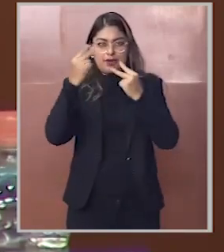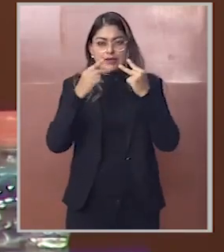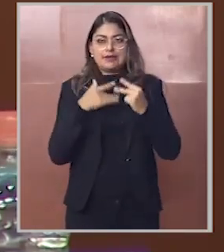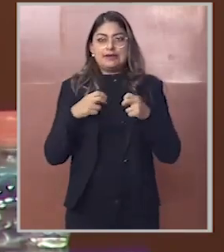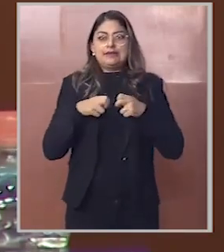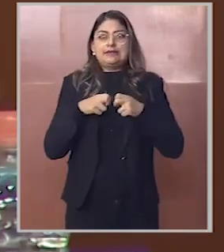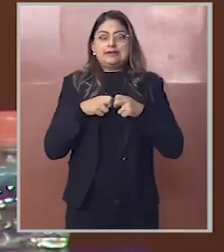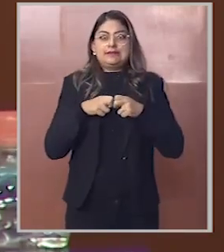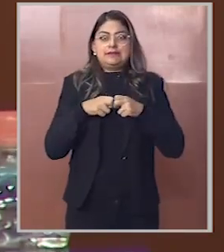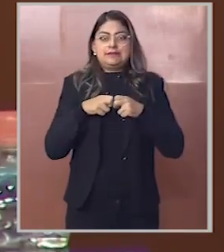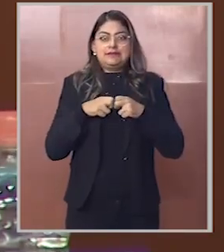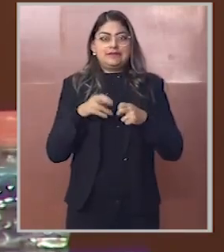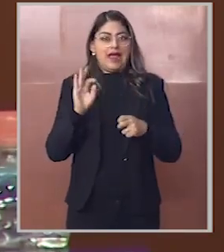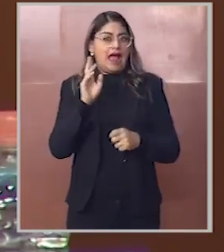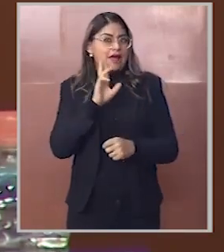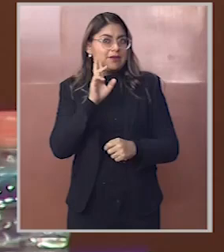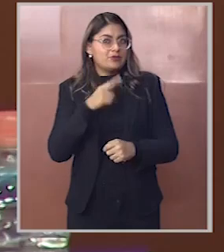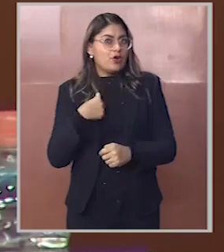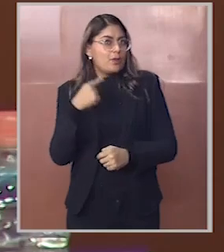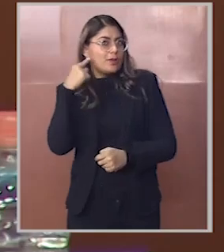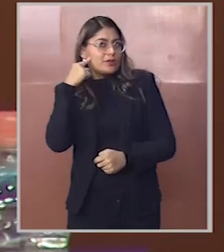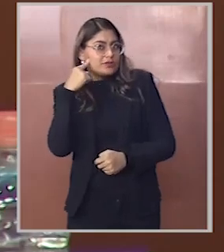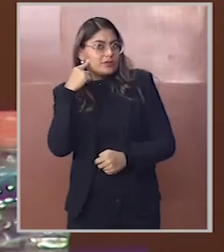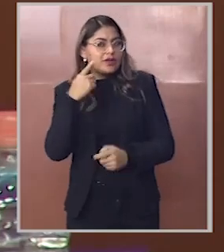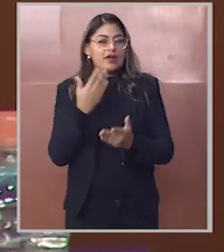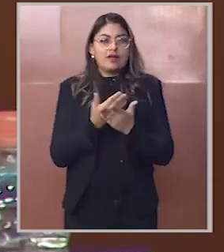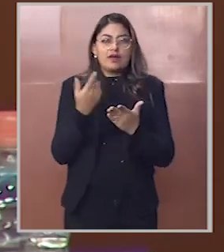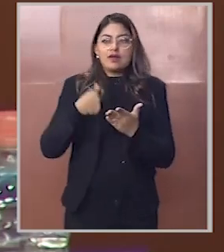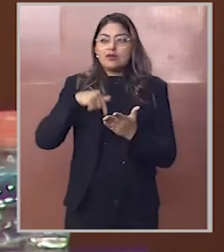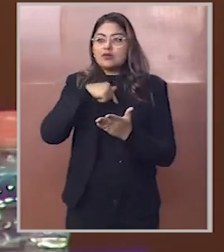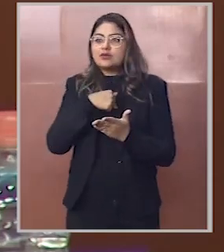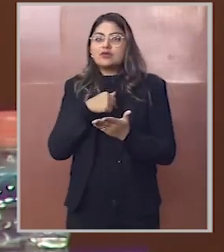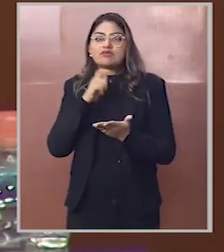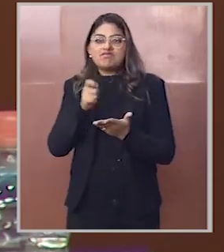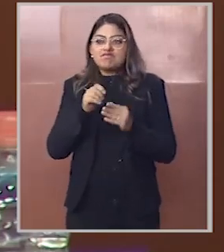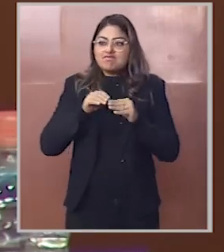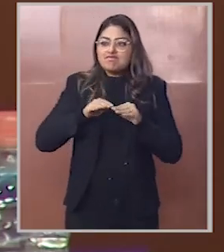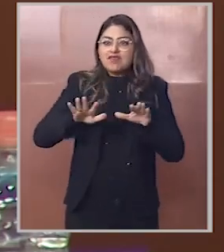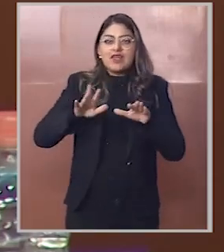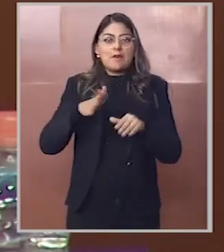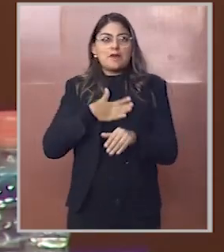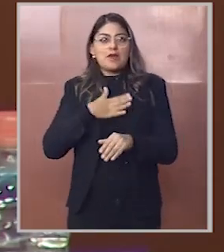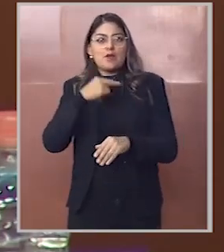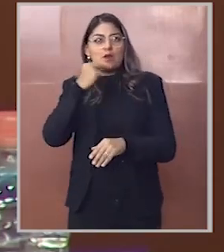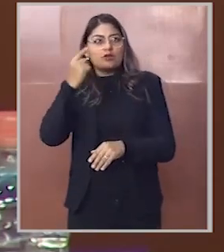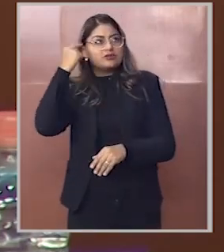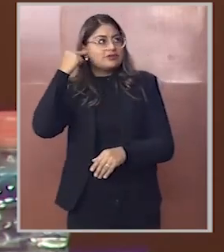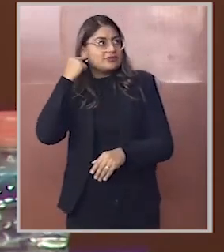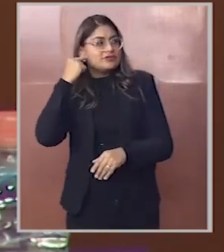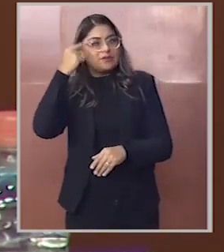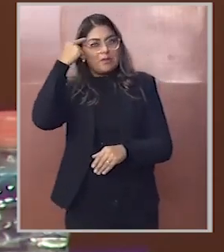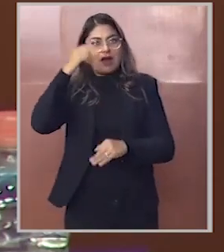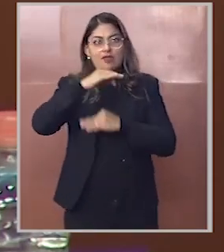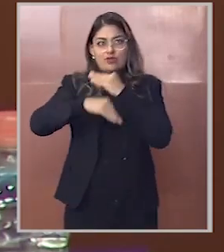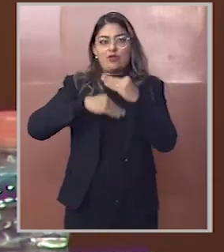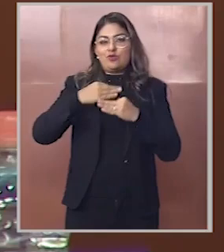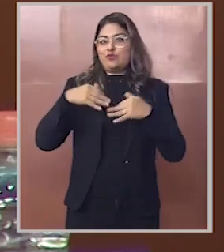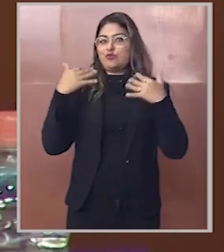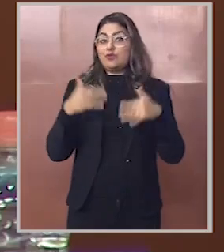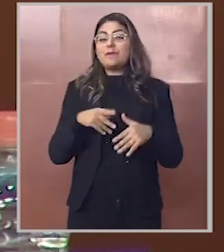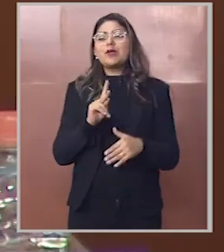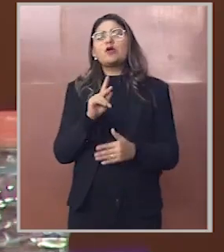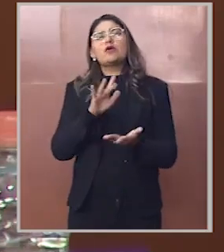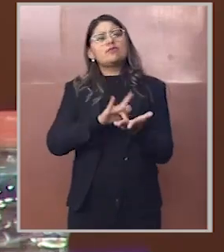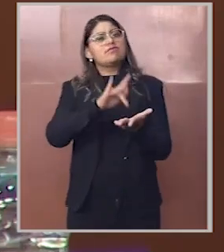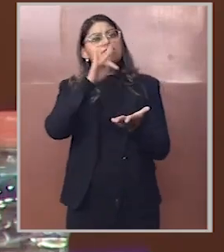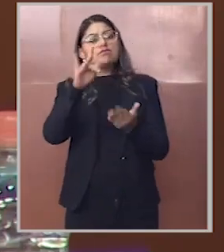estar ahora presentes también para todas y bueno agradecerles porque gracias a ellas a aceptar este reto se va a tener